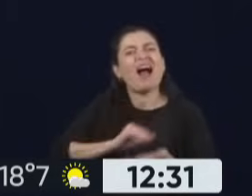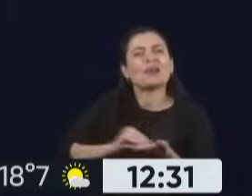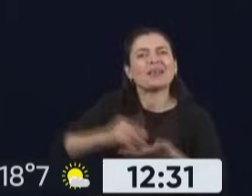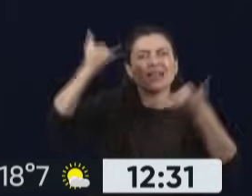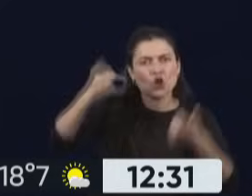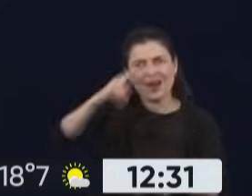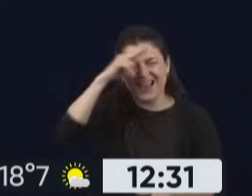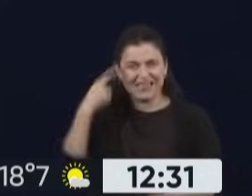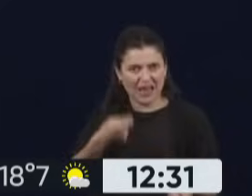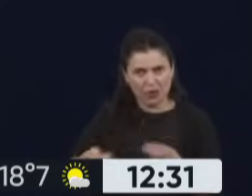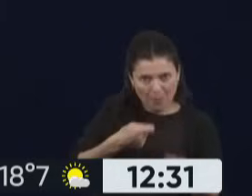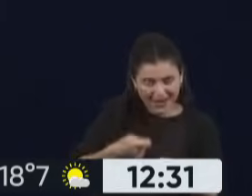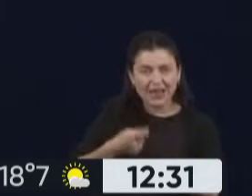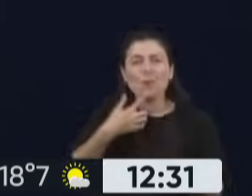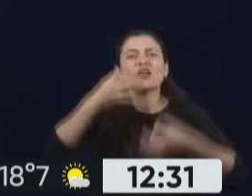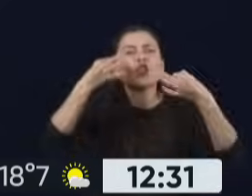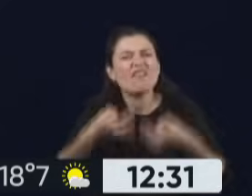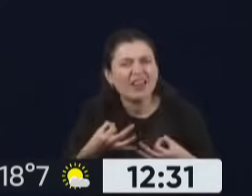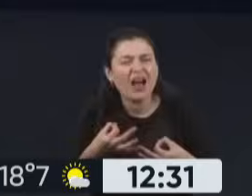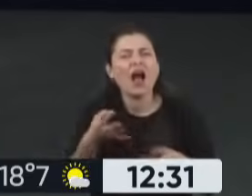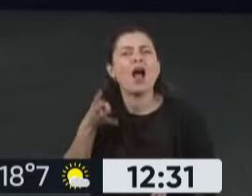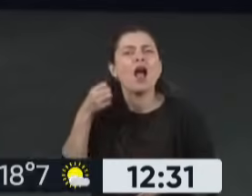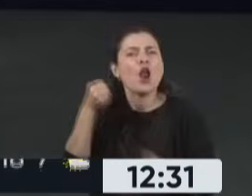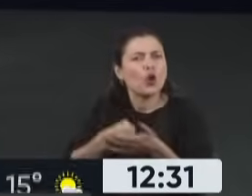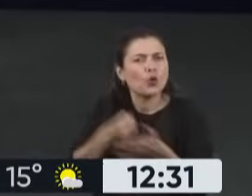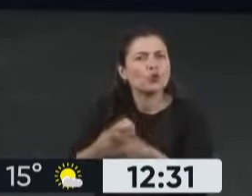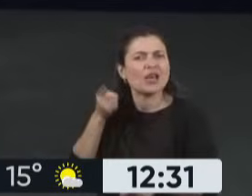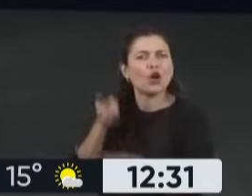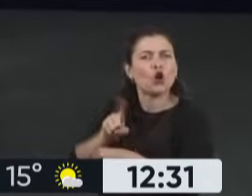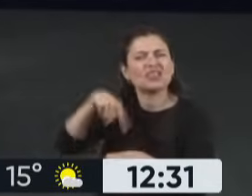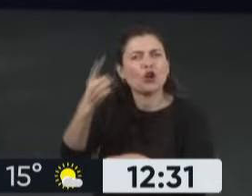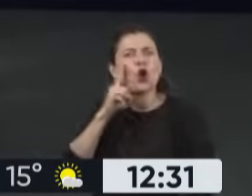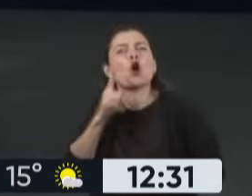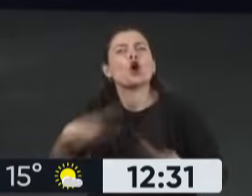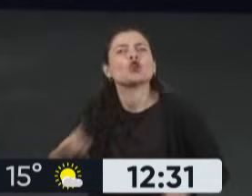permita luchar contra las amenazas verdaderas de los países.